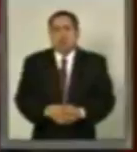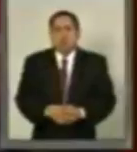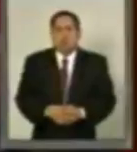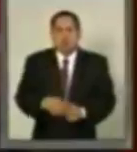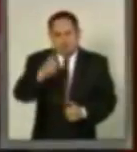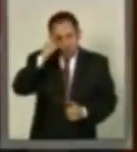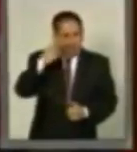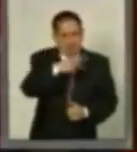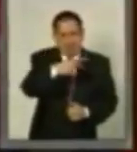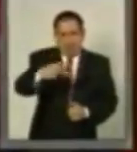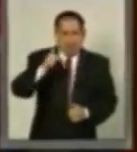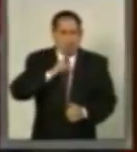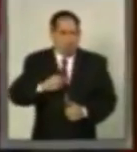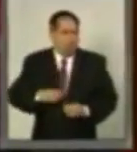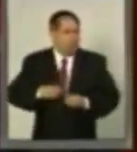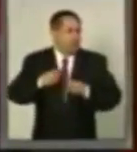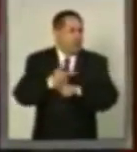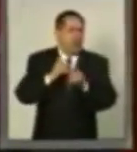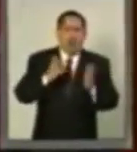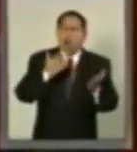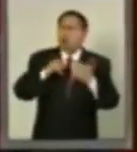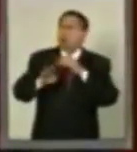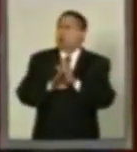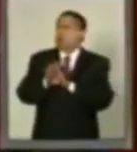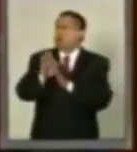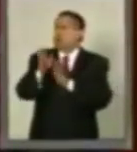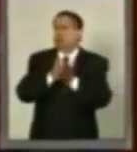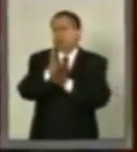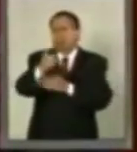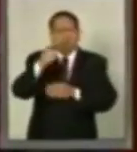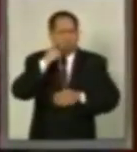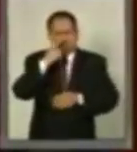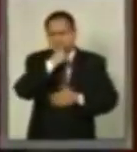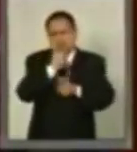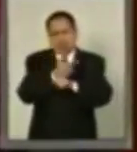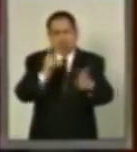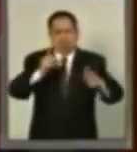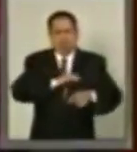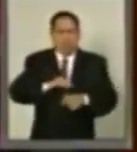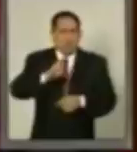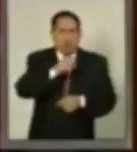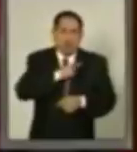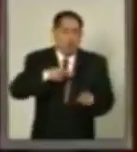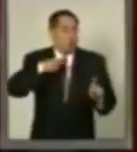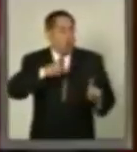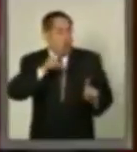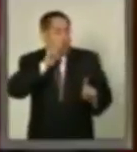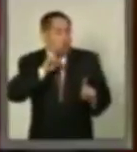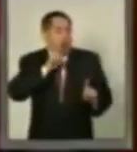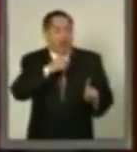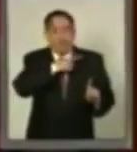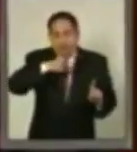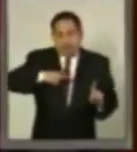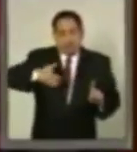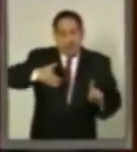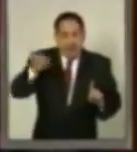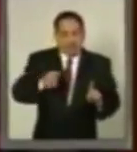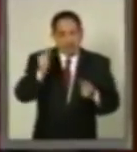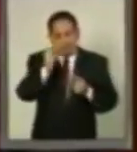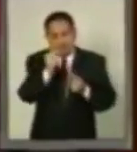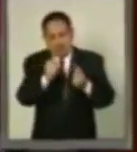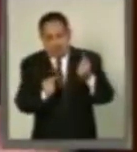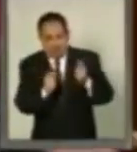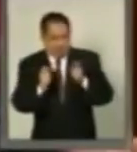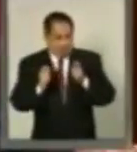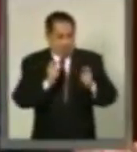Para hacer su vida con éxito y felicidad y no a partir de estereotipos que vengan